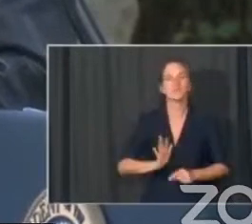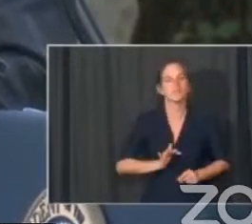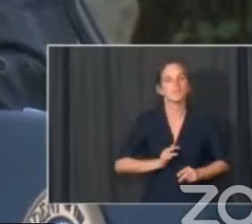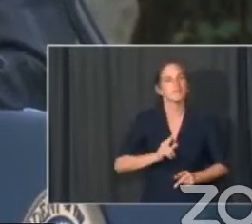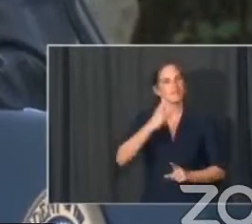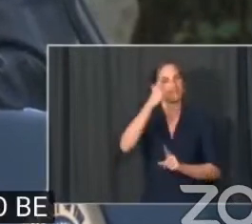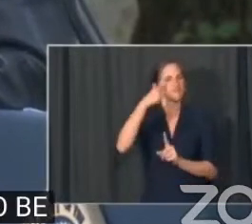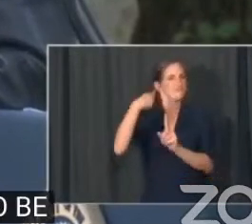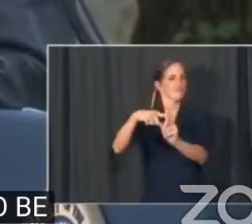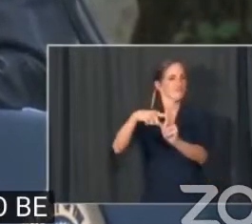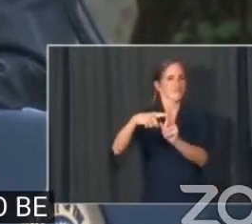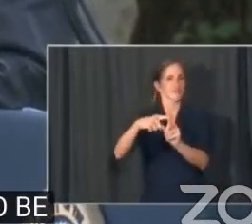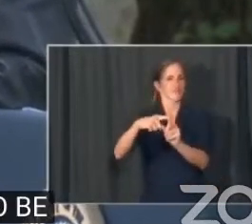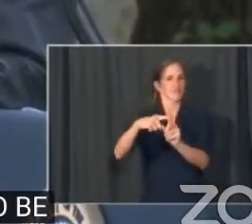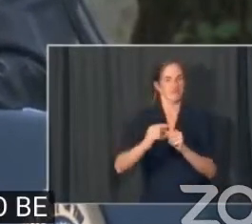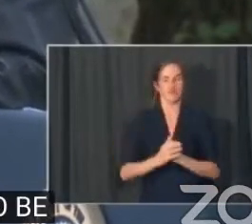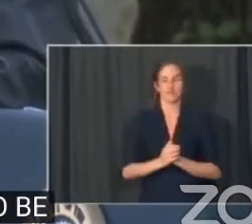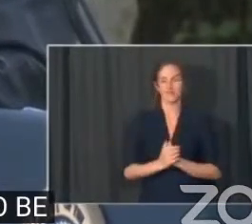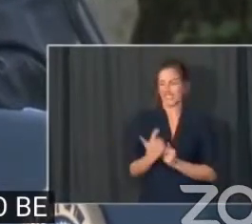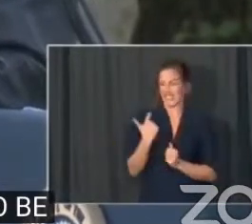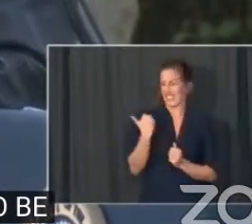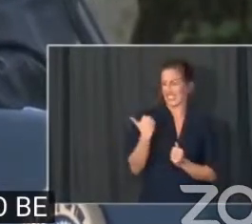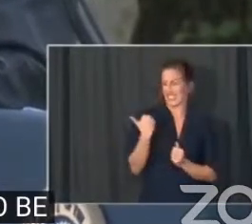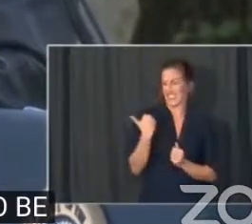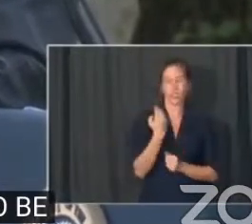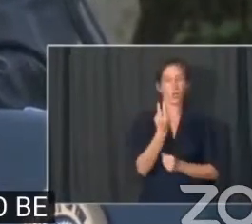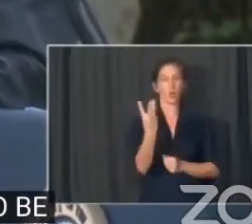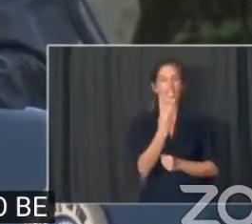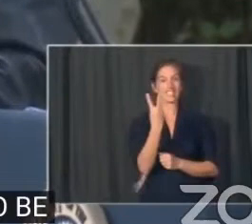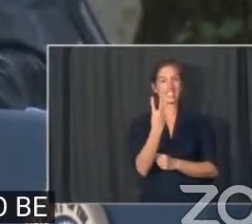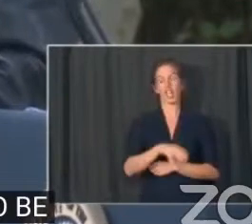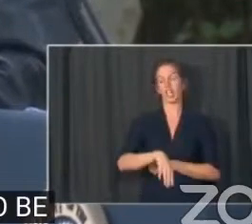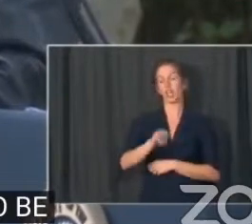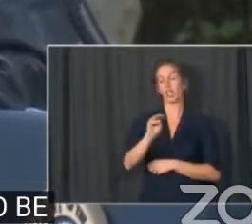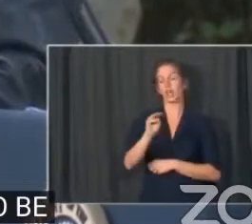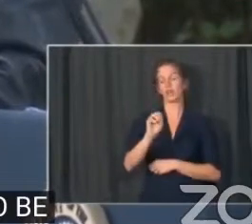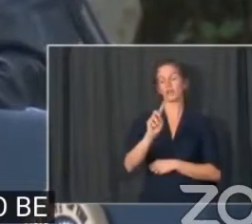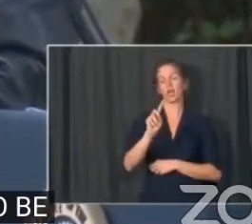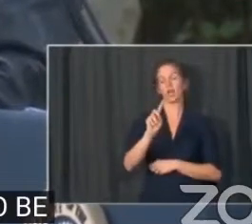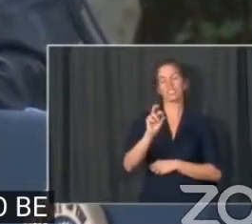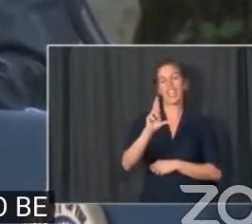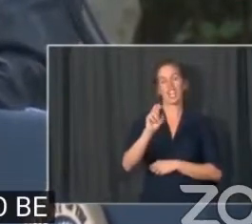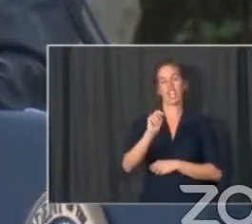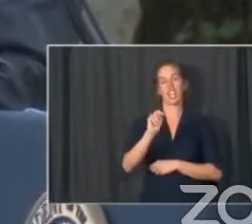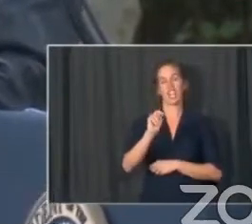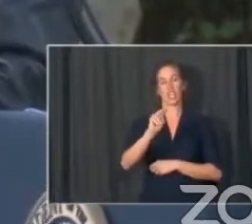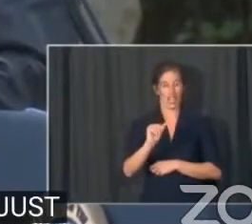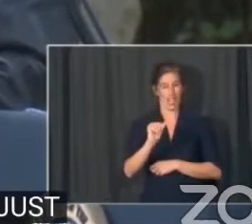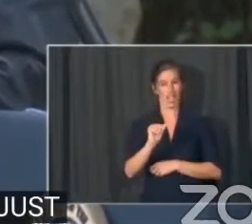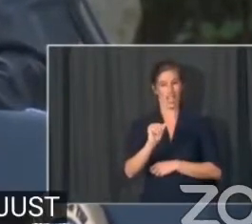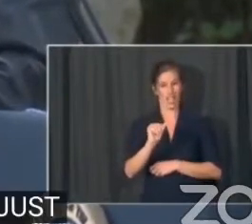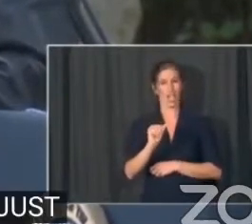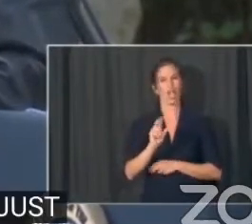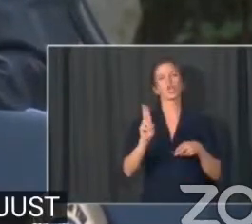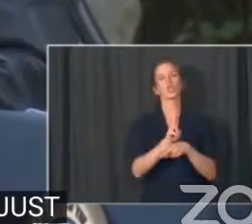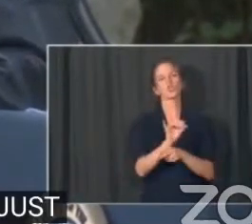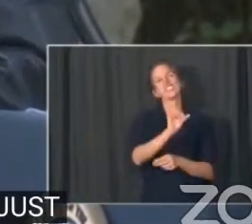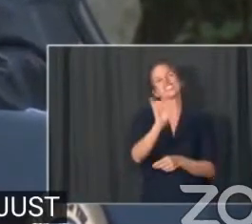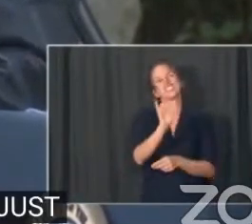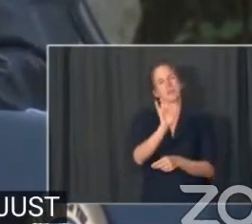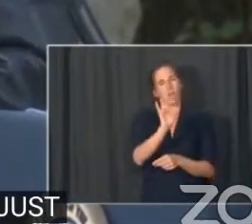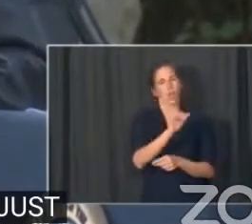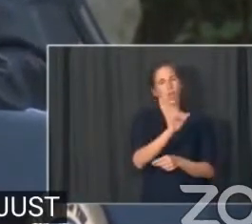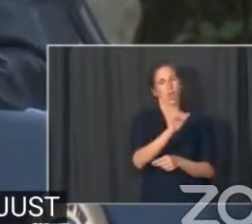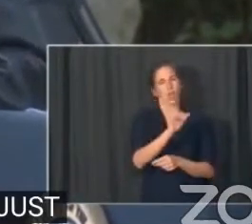la Wednesday, the más same week efectiva y eso as nos this nos hace Wednesday, Moderna, optimistas the other que esta company with the vacuna puede vaccine ser using muy efectiva similar que platform las otras technology, también lo pueden ser messenger